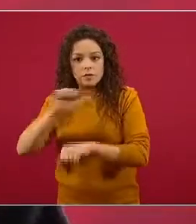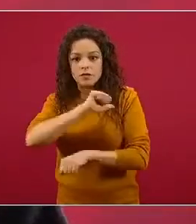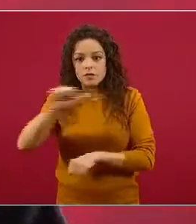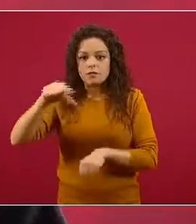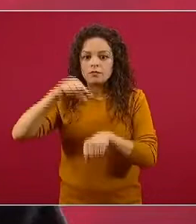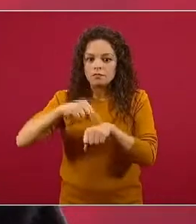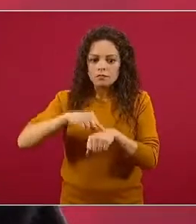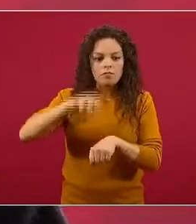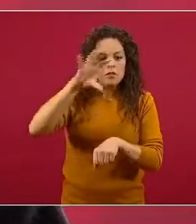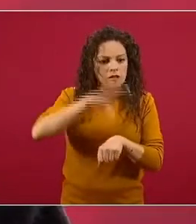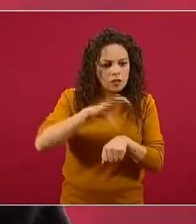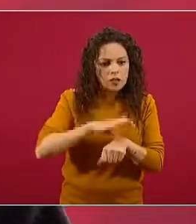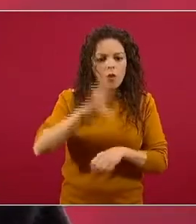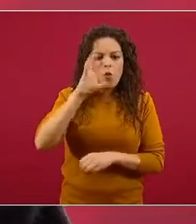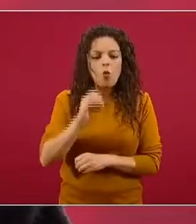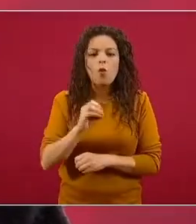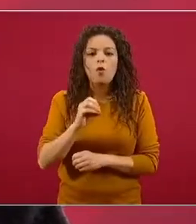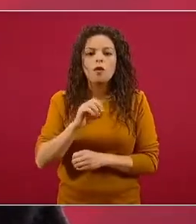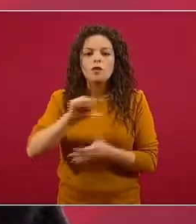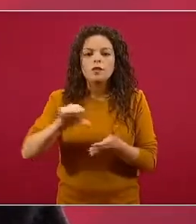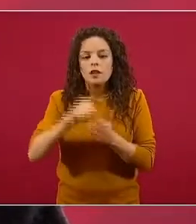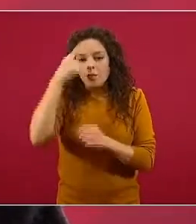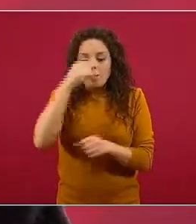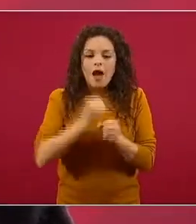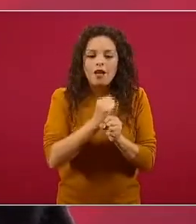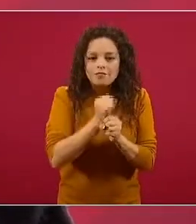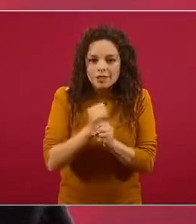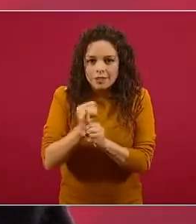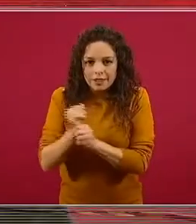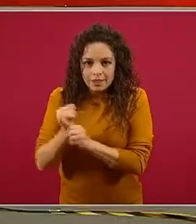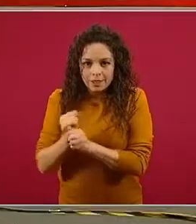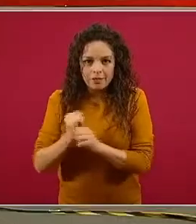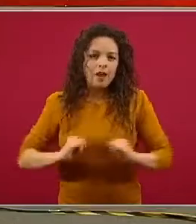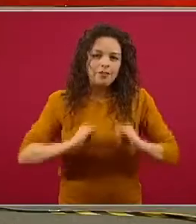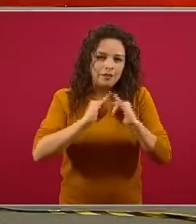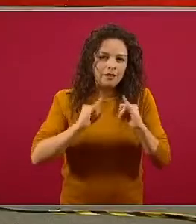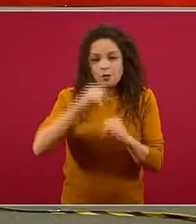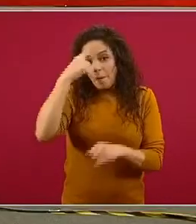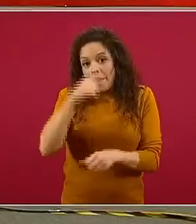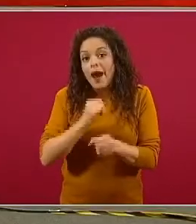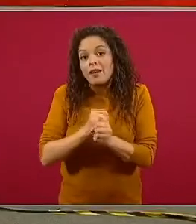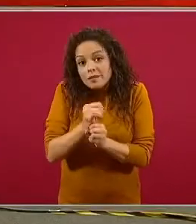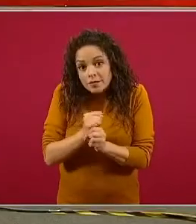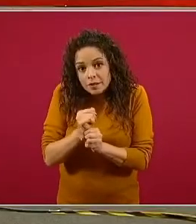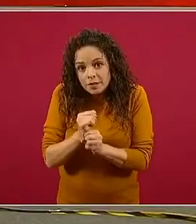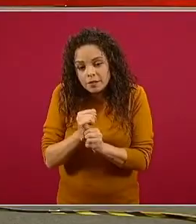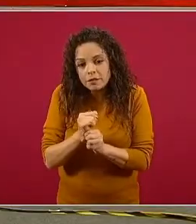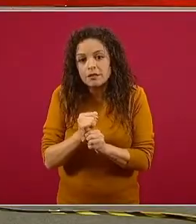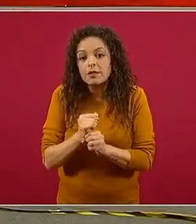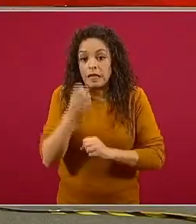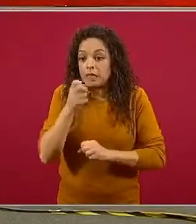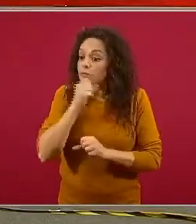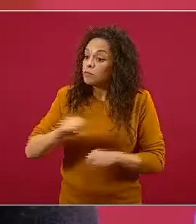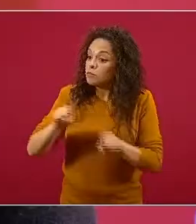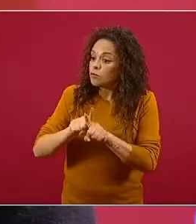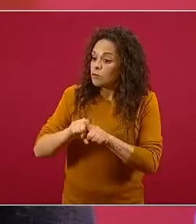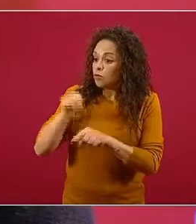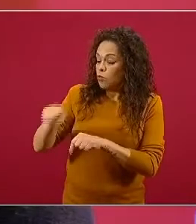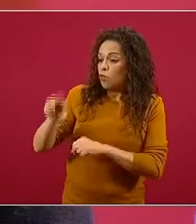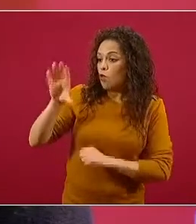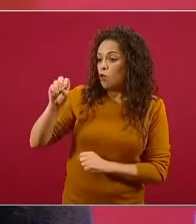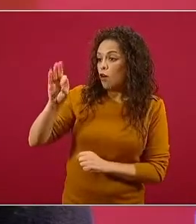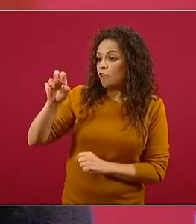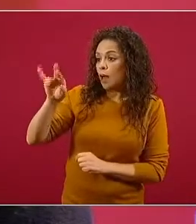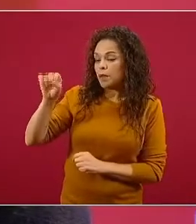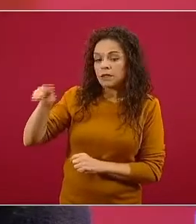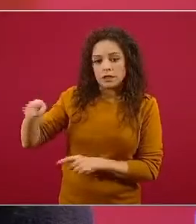o los centros de investigación, los institutos de investigación, a su vez, COFEPRIS regula el buen funcionamiento